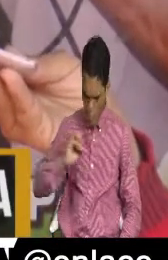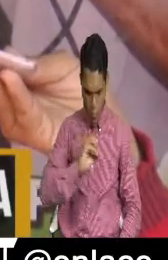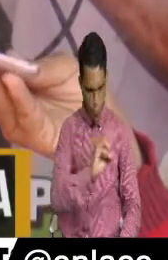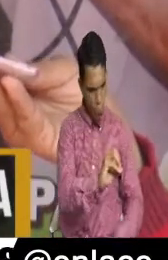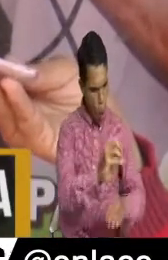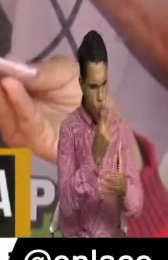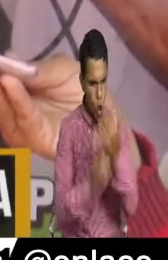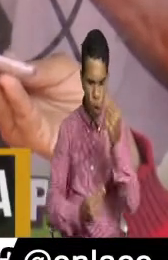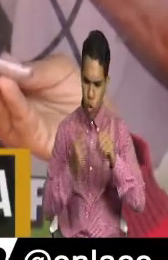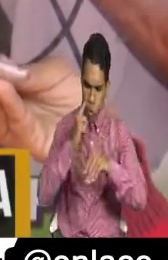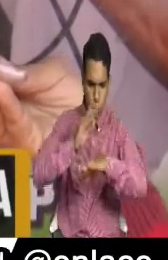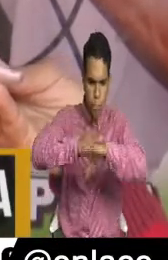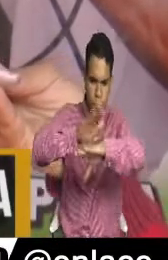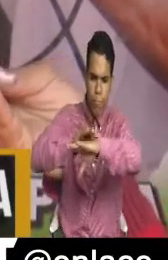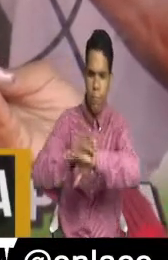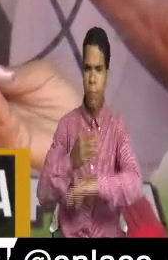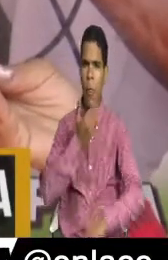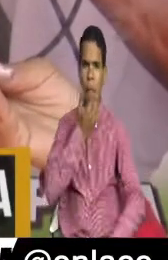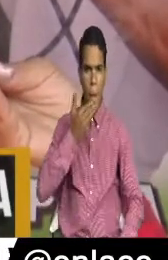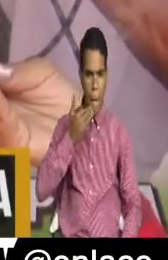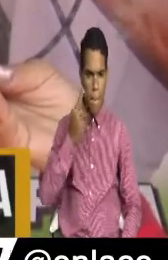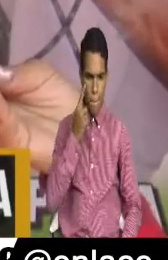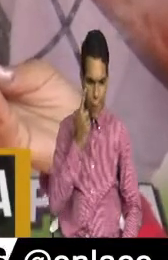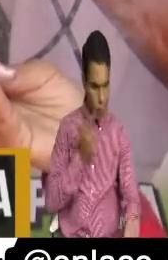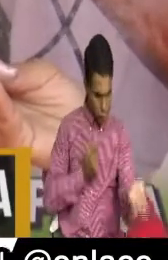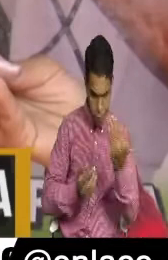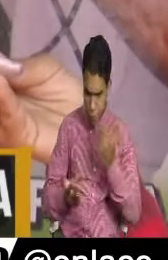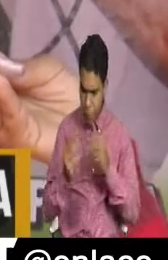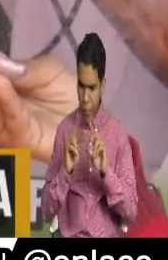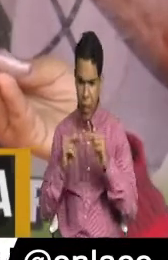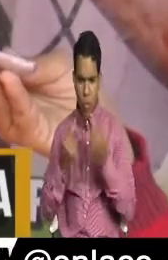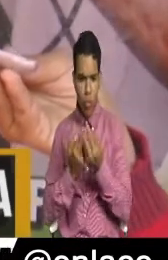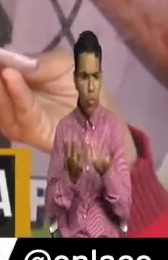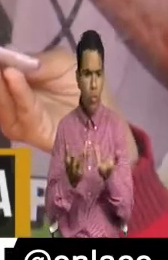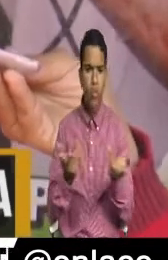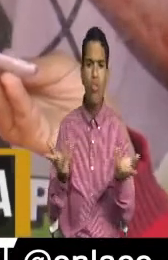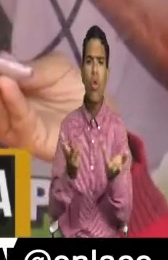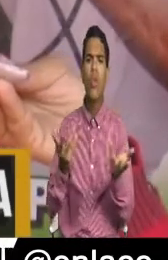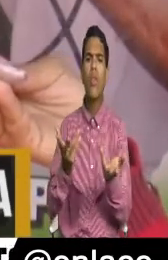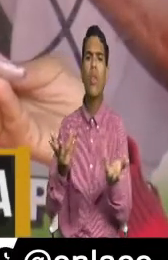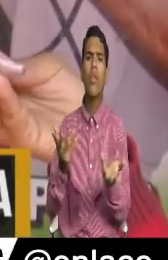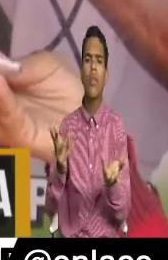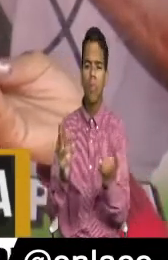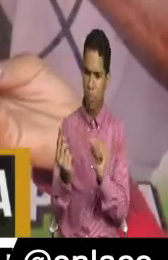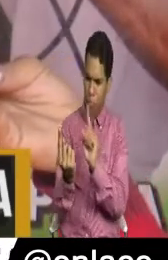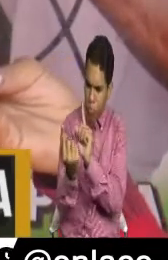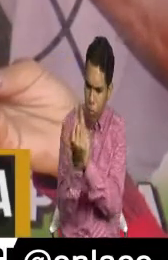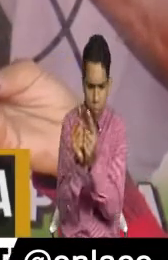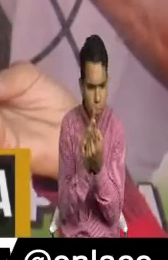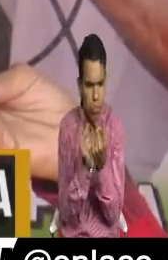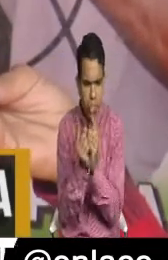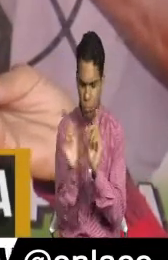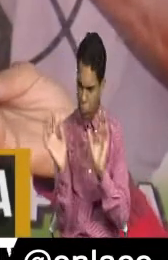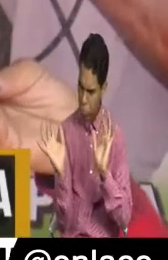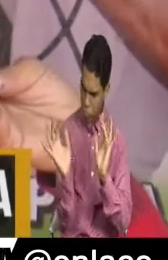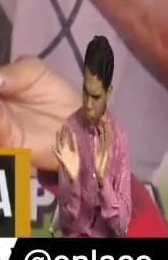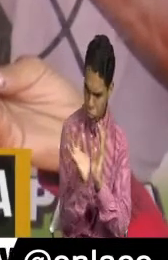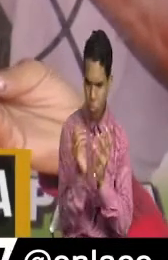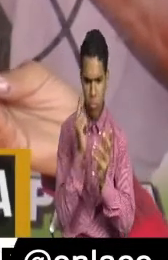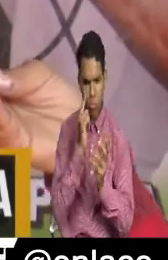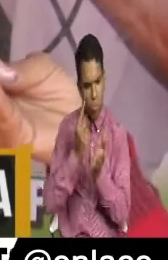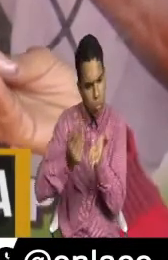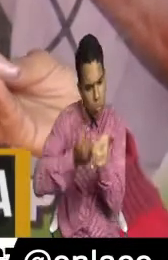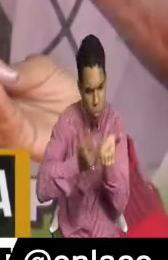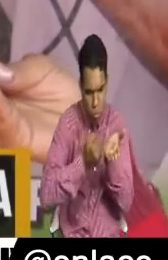podamos mirar a ver cuál es el punto de encuentro. y podamos conversar, que sea